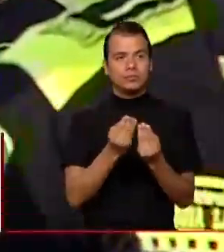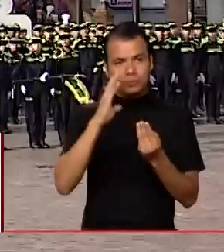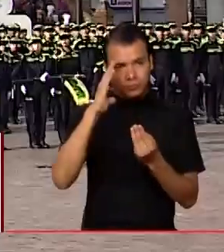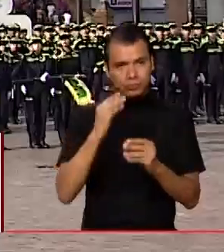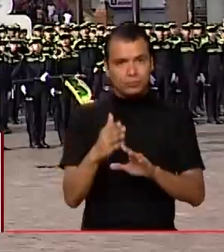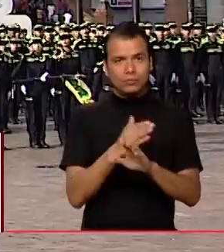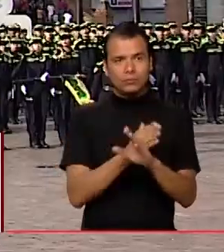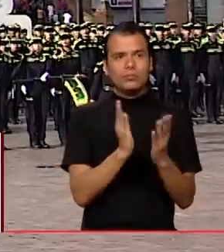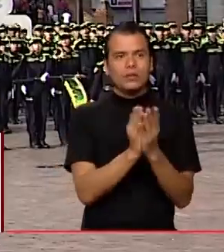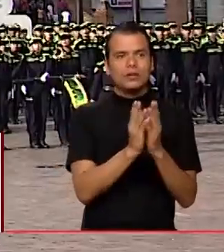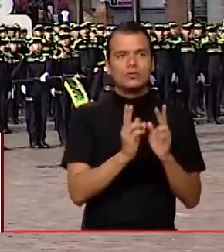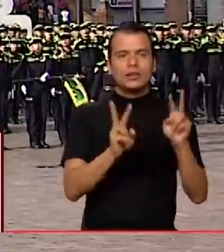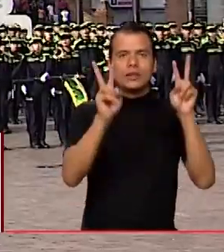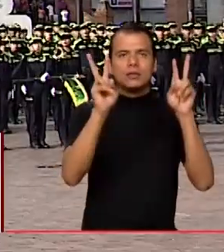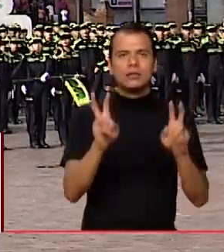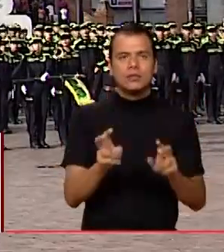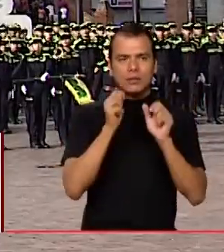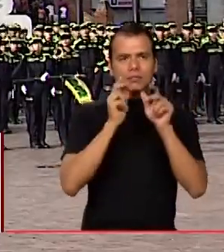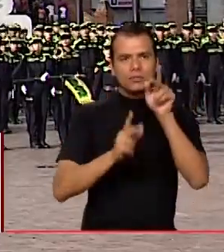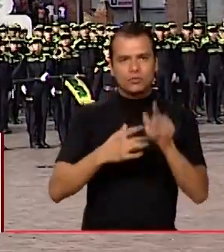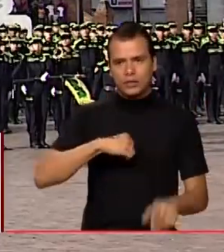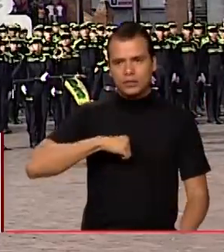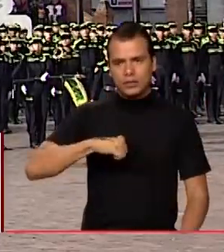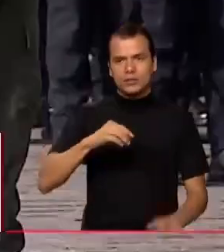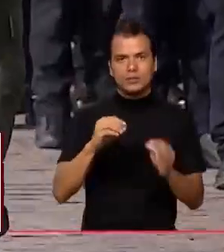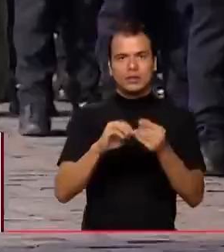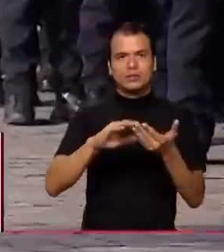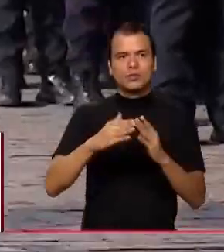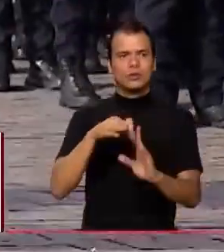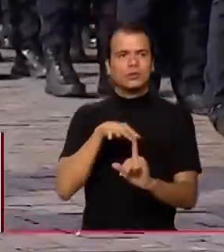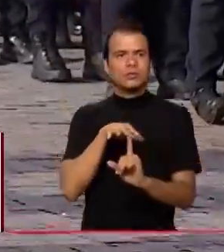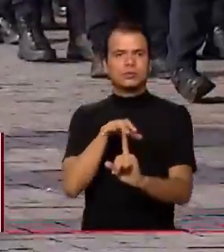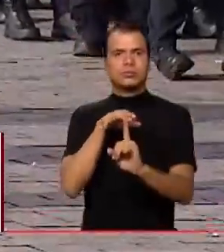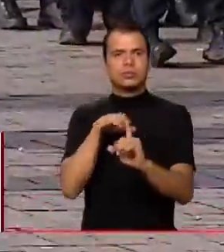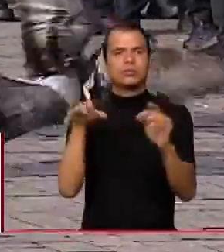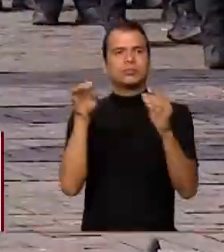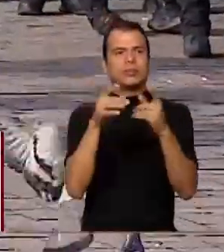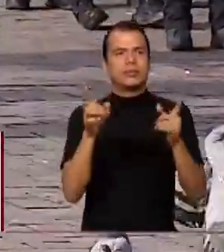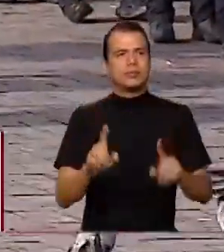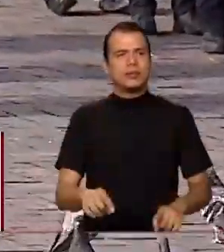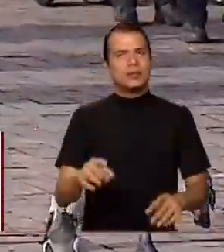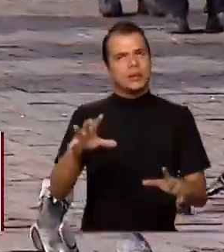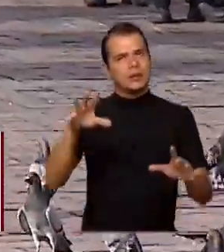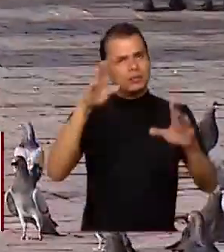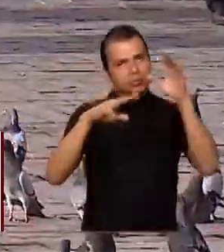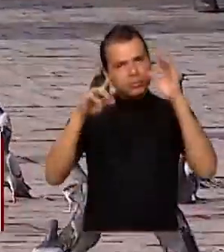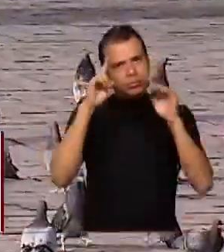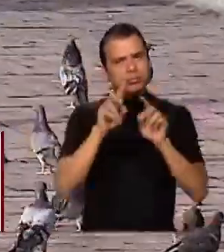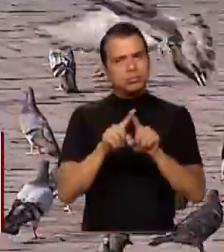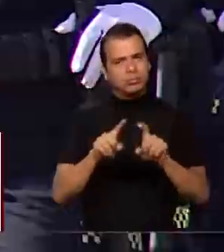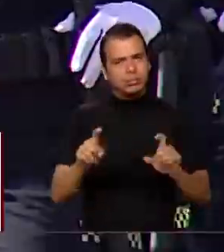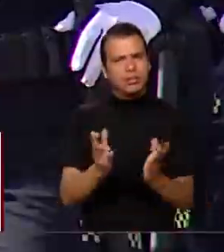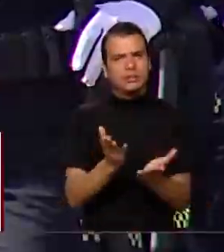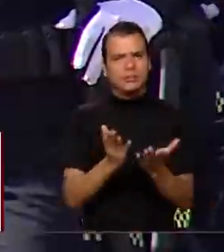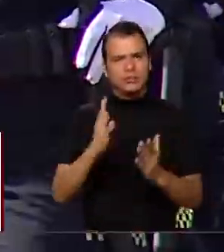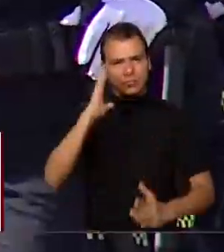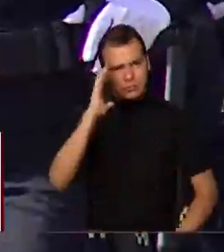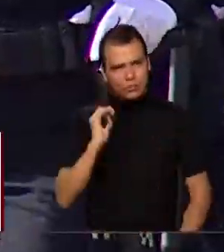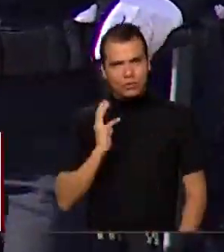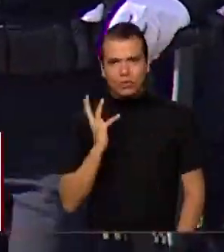en protección de derechos humanos y trabajo comunitario, así como otras capacidades enfocadas en el servicio policial. Del total de recién